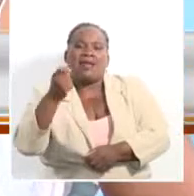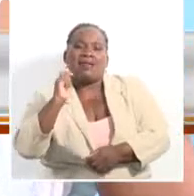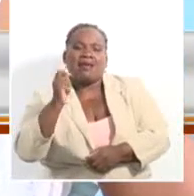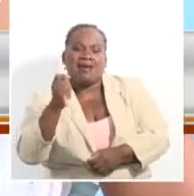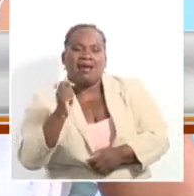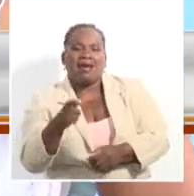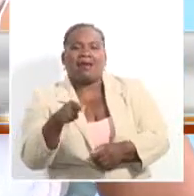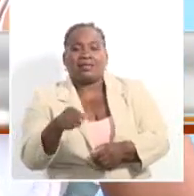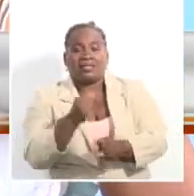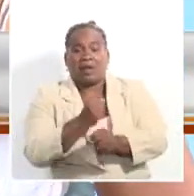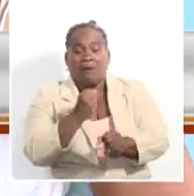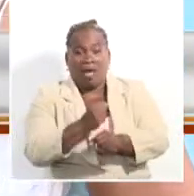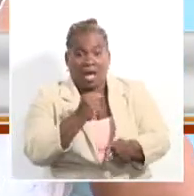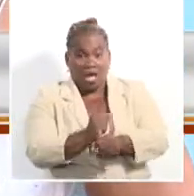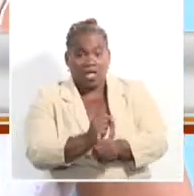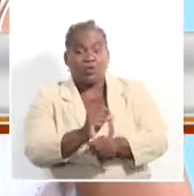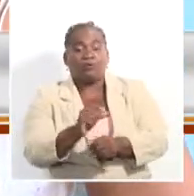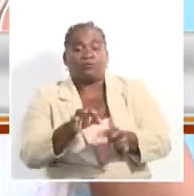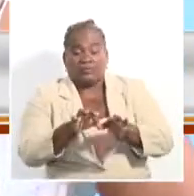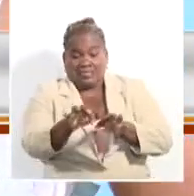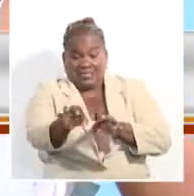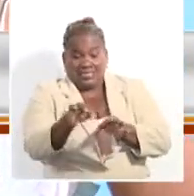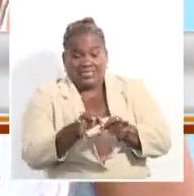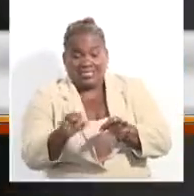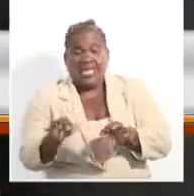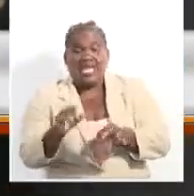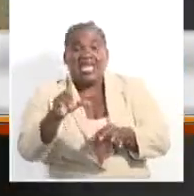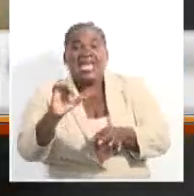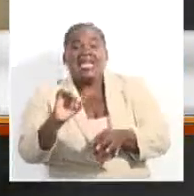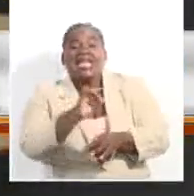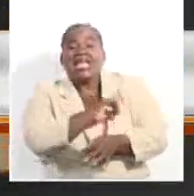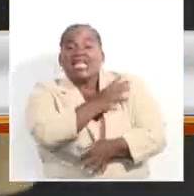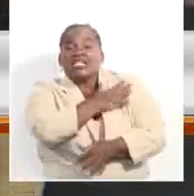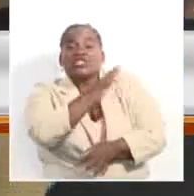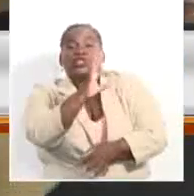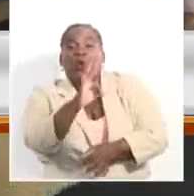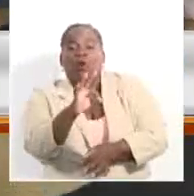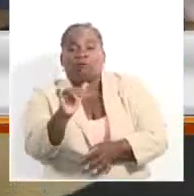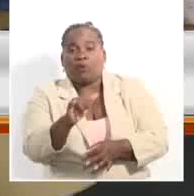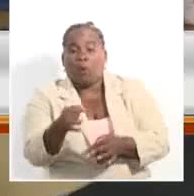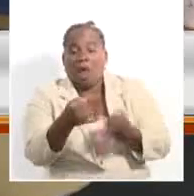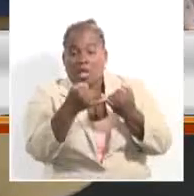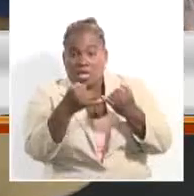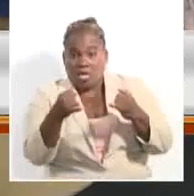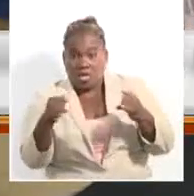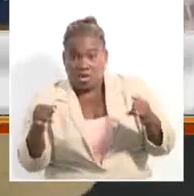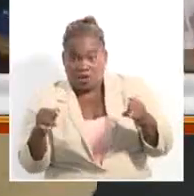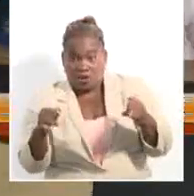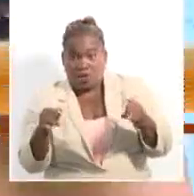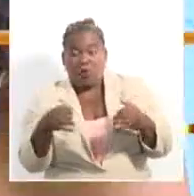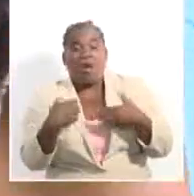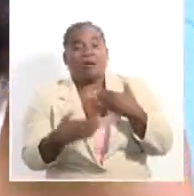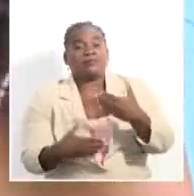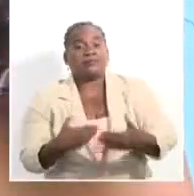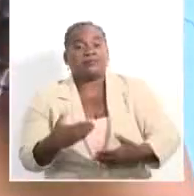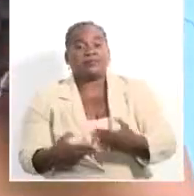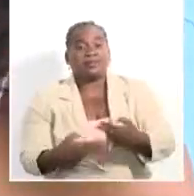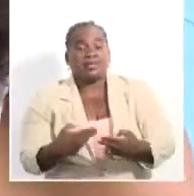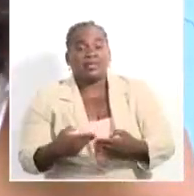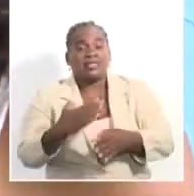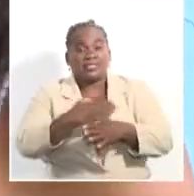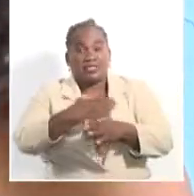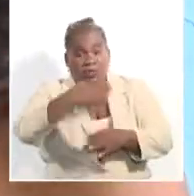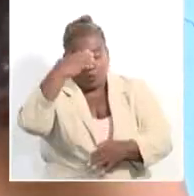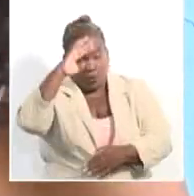estaríamos trabajando con lienzo de la textilera de Villa Clara, es decir, asimismo el hilo que también se produce en Santiago de